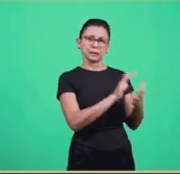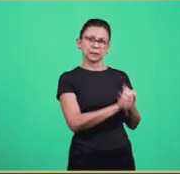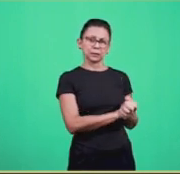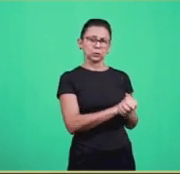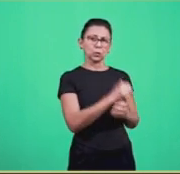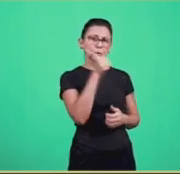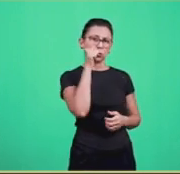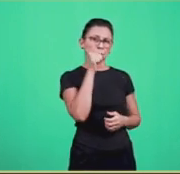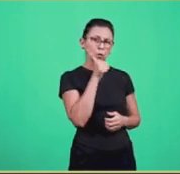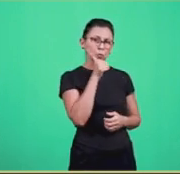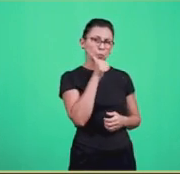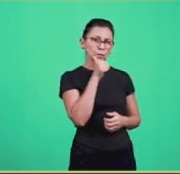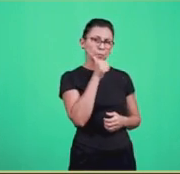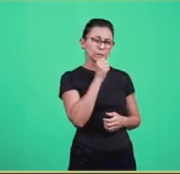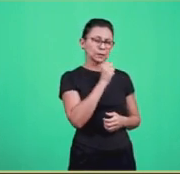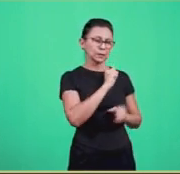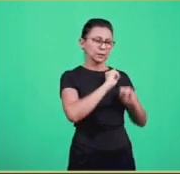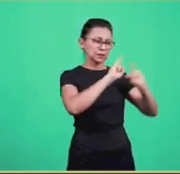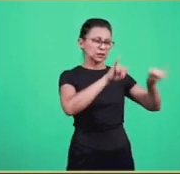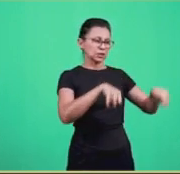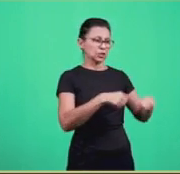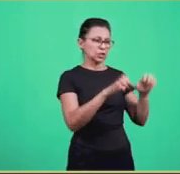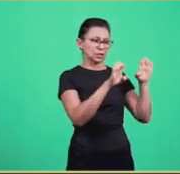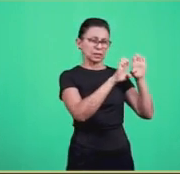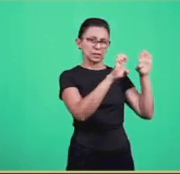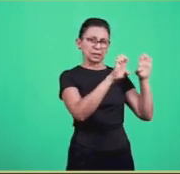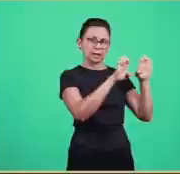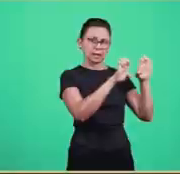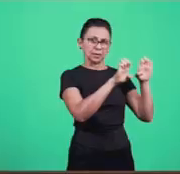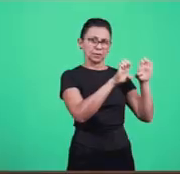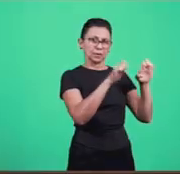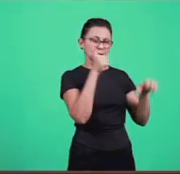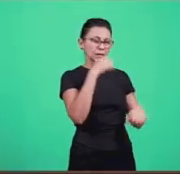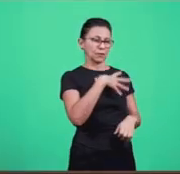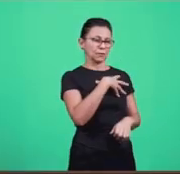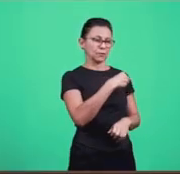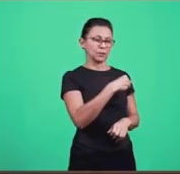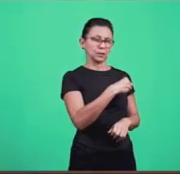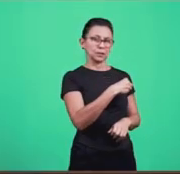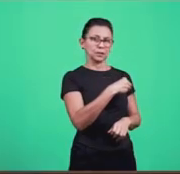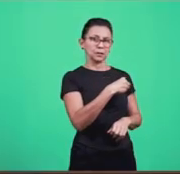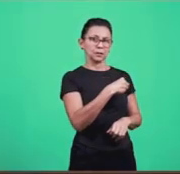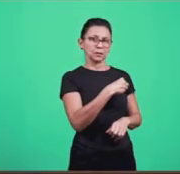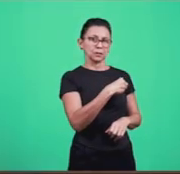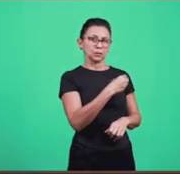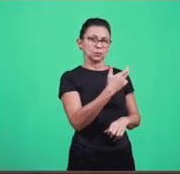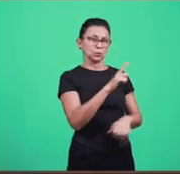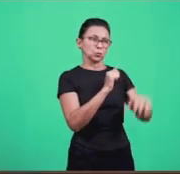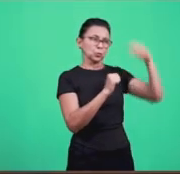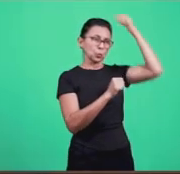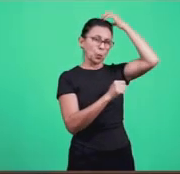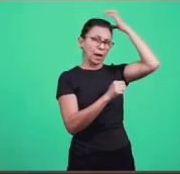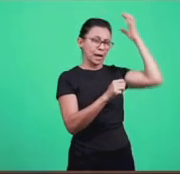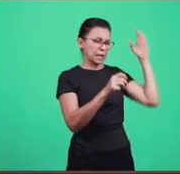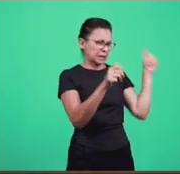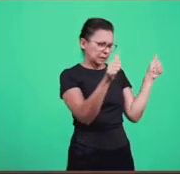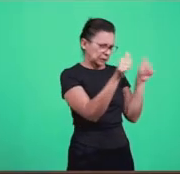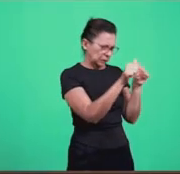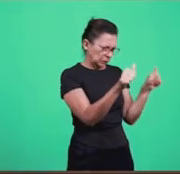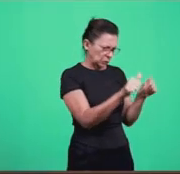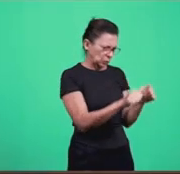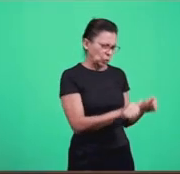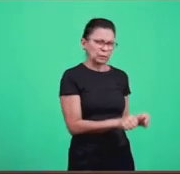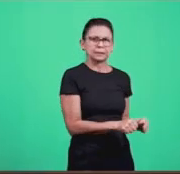era un rey que se había casado con Jezabel, la hija del rey de los Sidonios, que era un